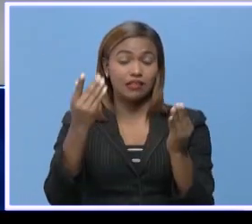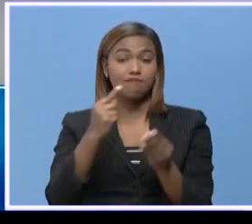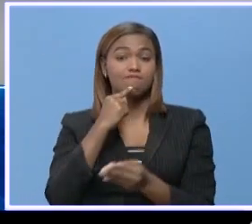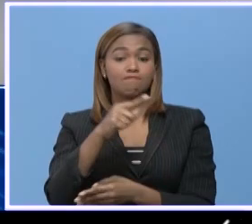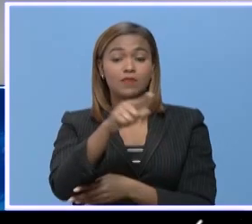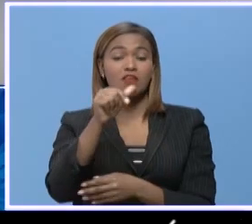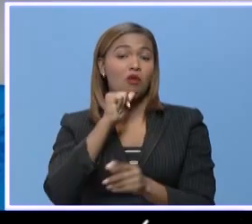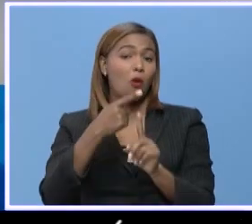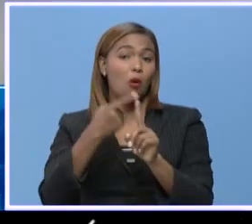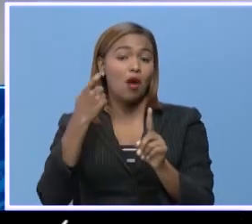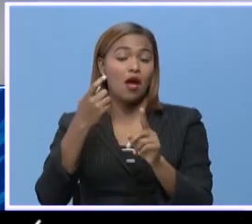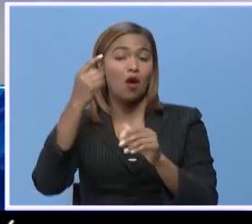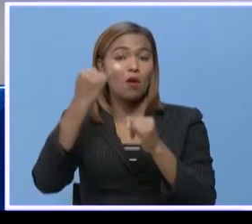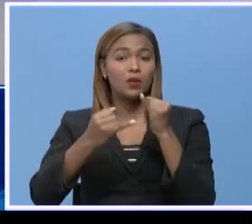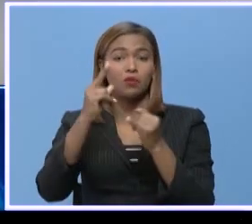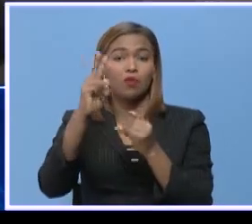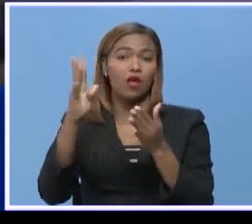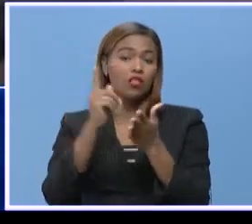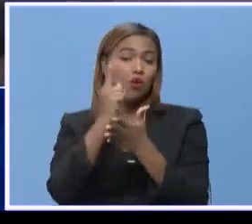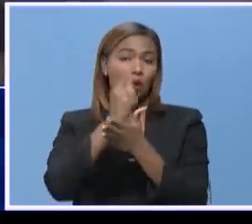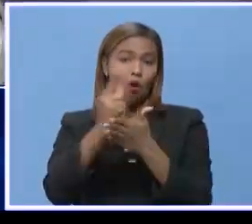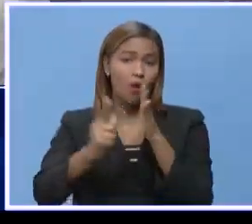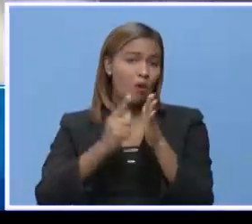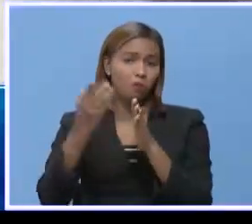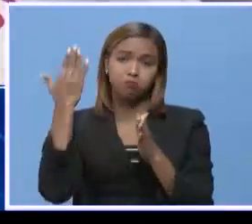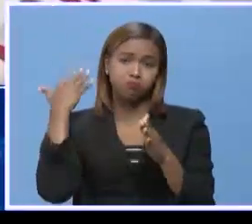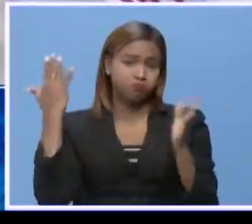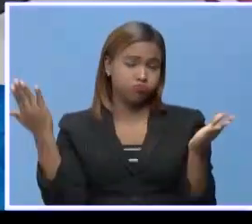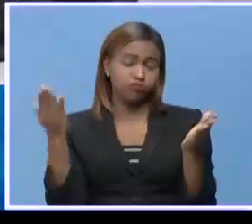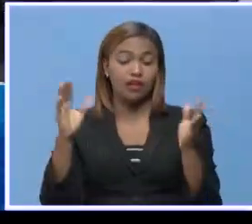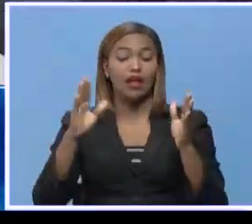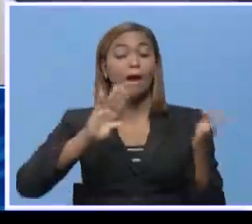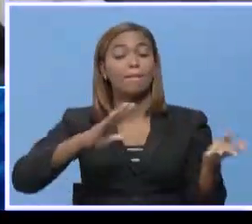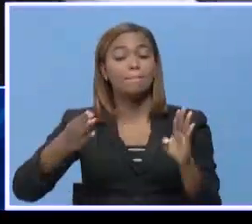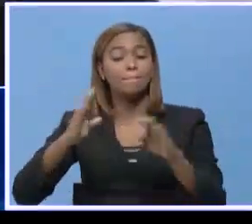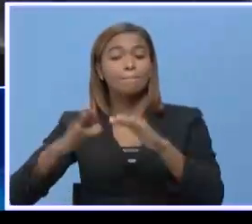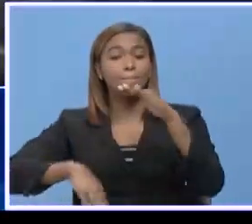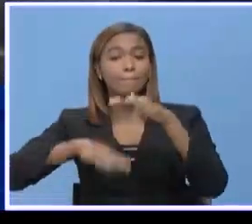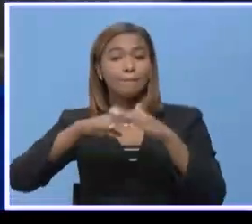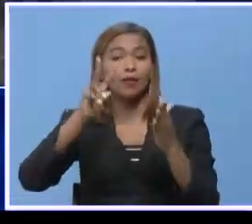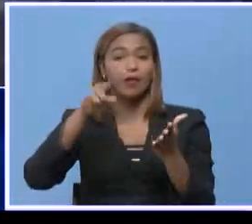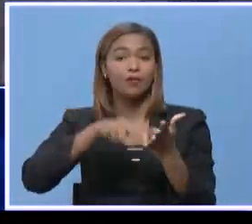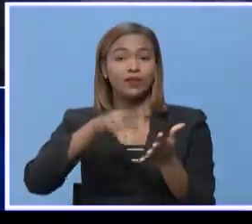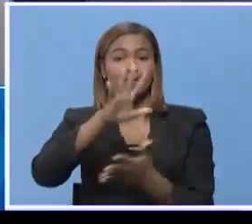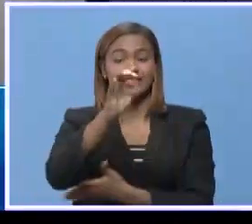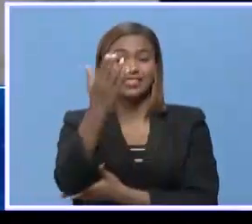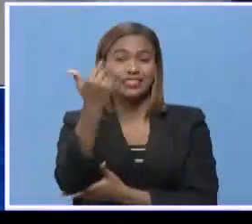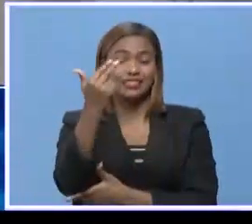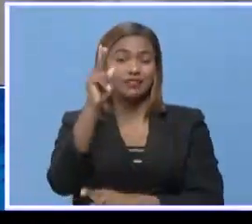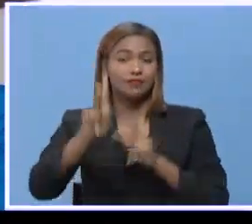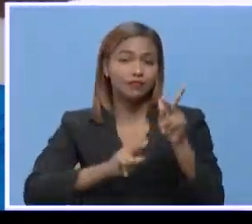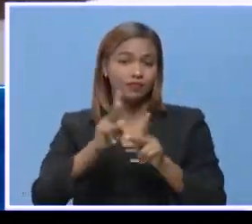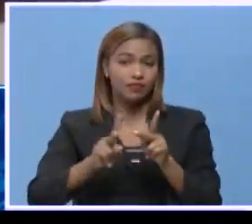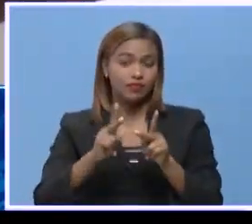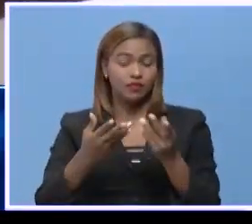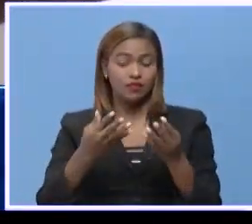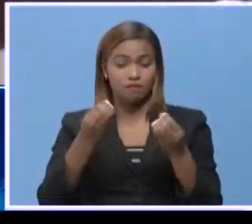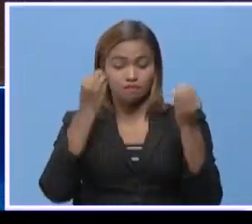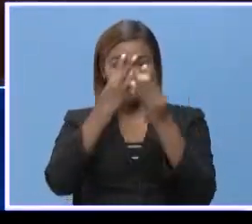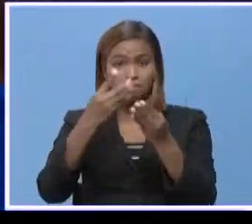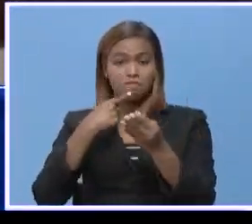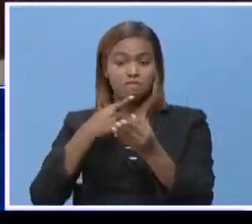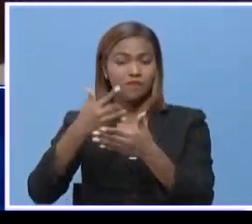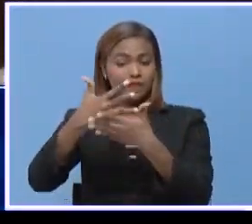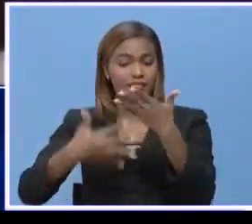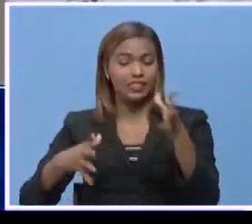ninguna se produjo en las últimas 24 horas. La cifra total de fallecidos alcanzó las 2.513 personas. En el boletín se establece